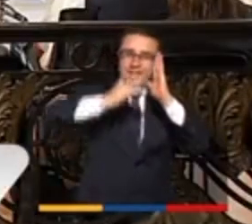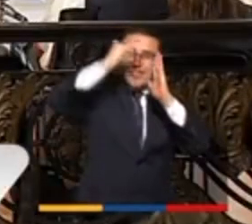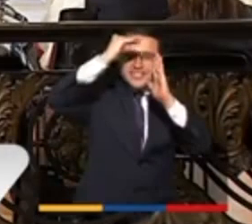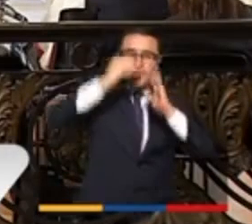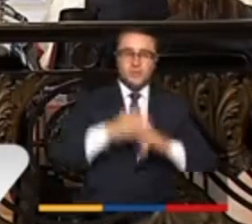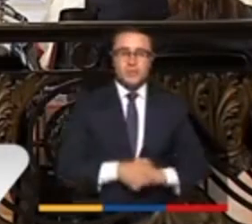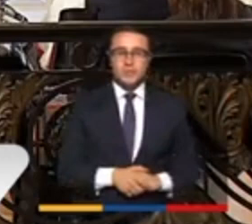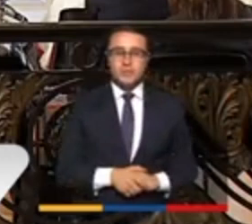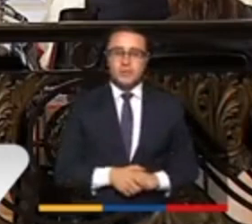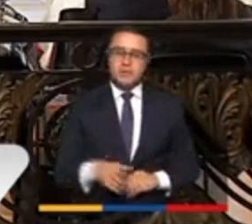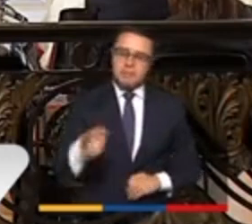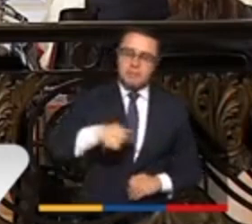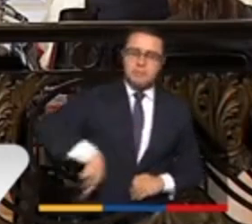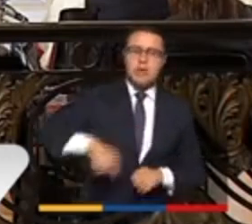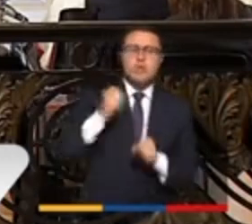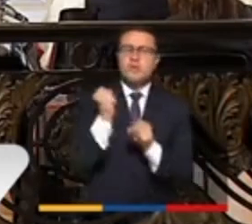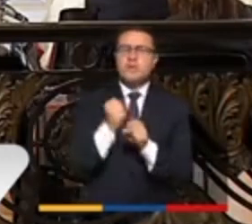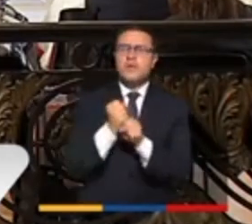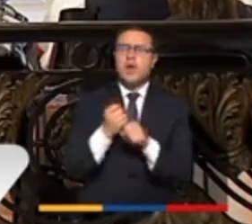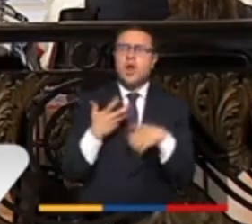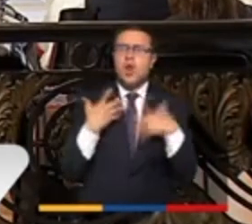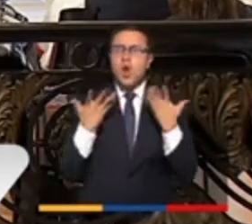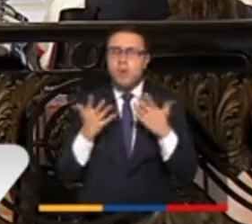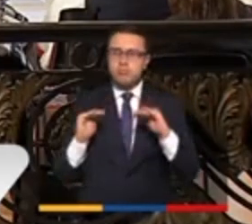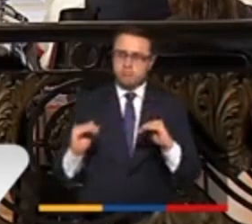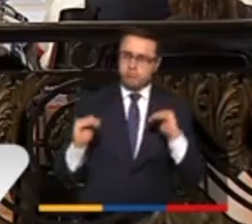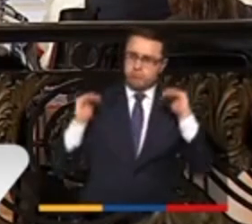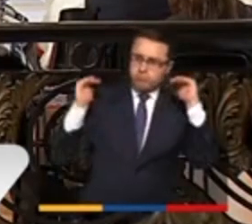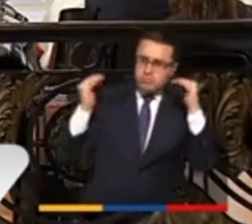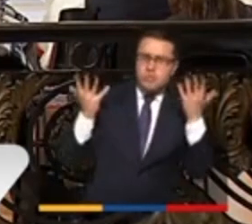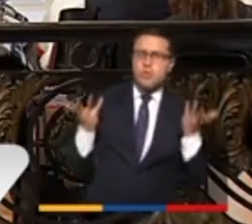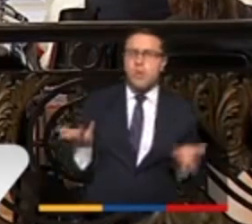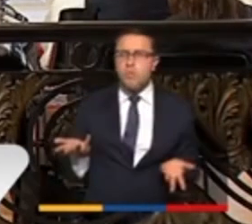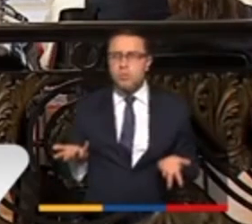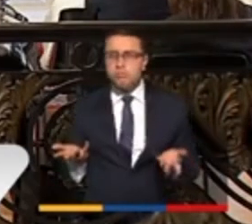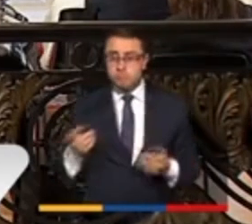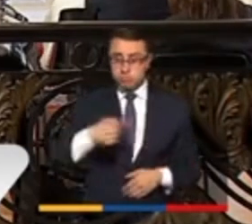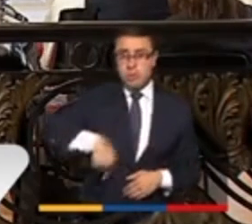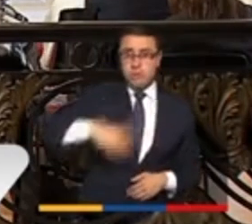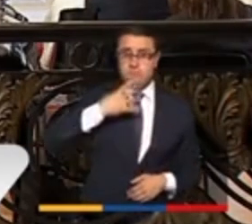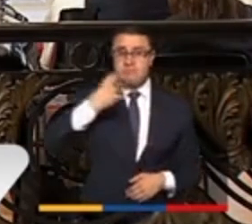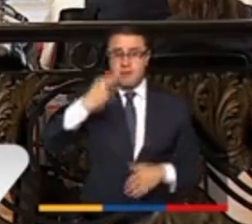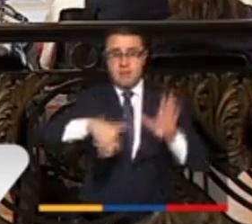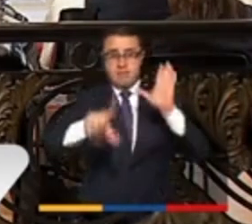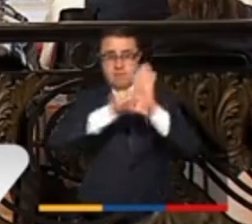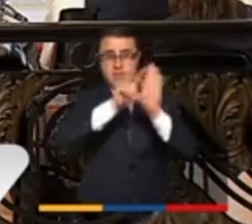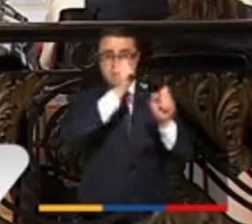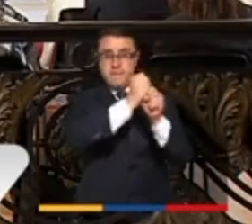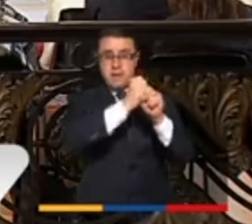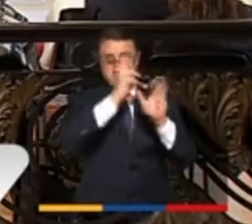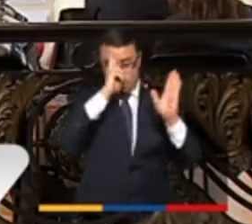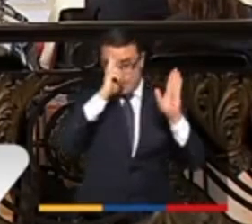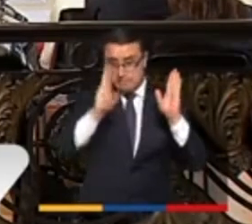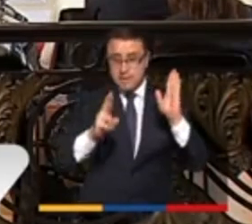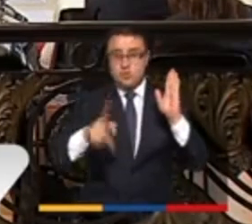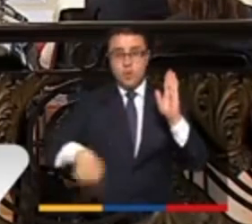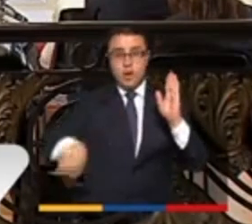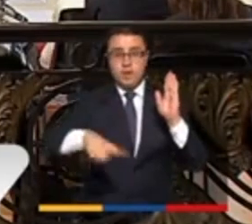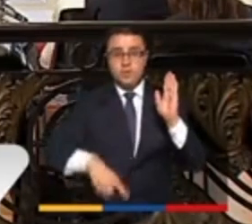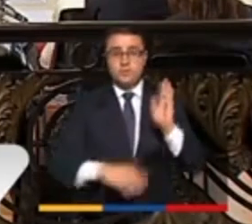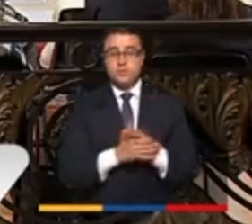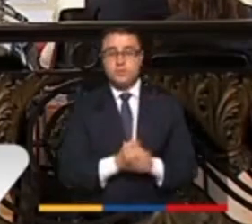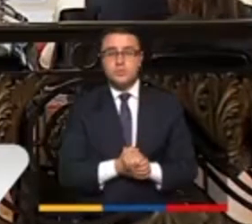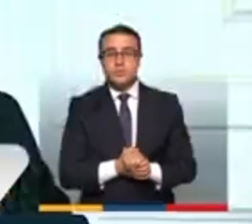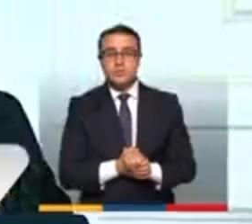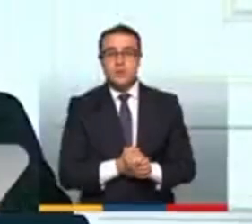¿Cuál es su estatus laboral en este momento? ¿Se respeta su estatus laboral? ¿Podemos lograr